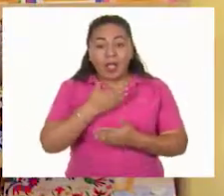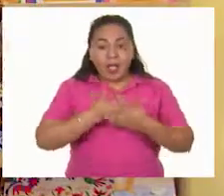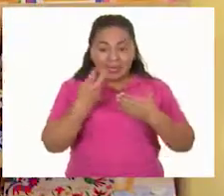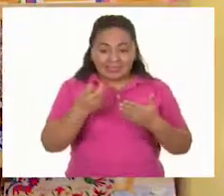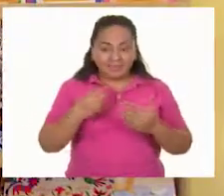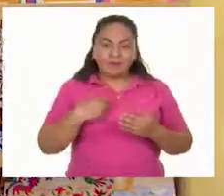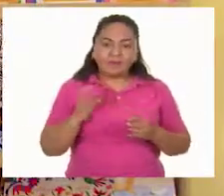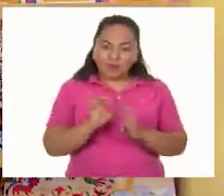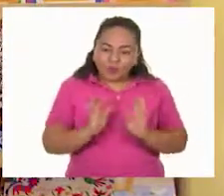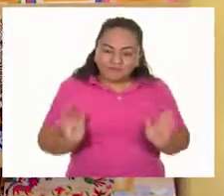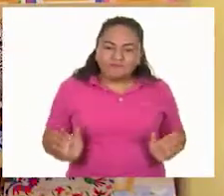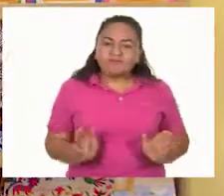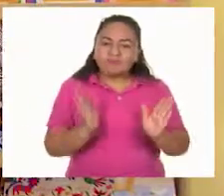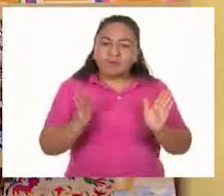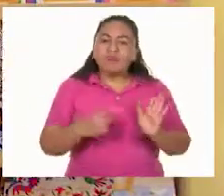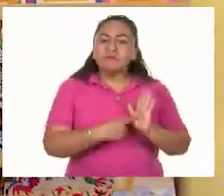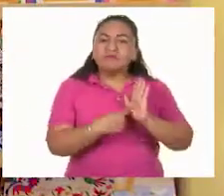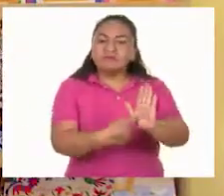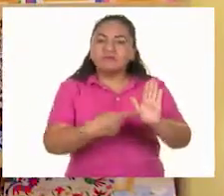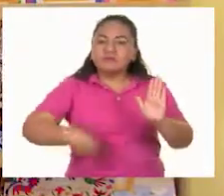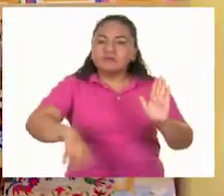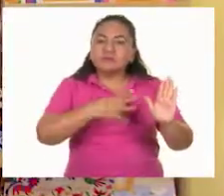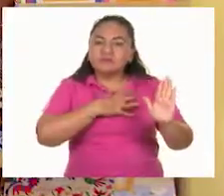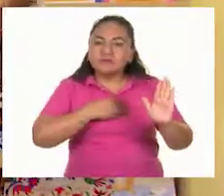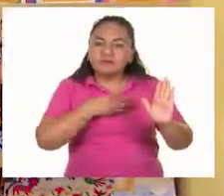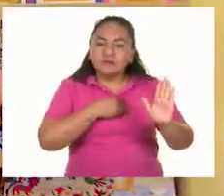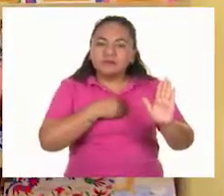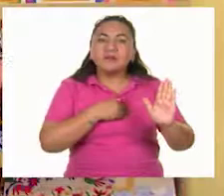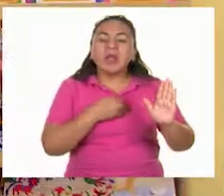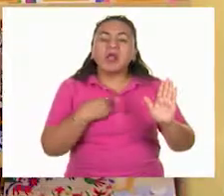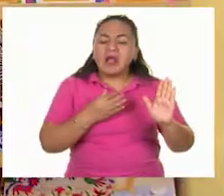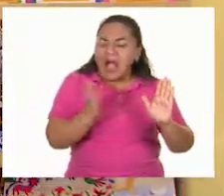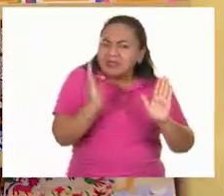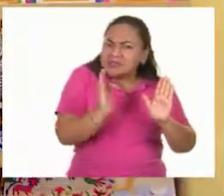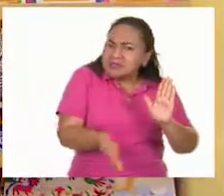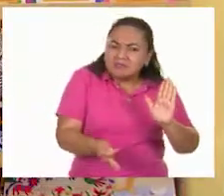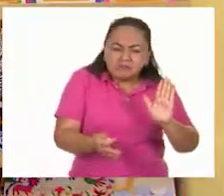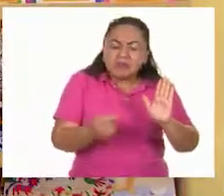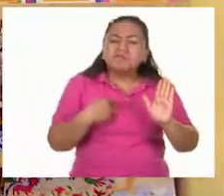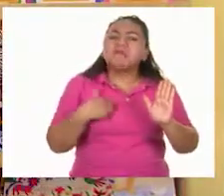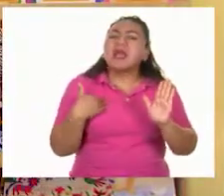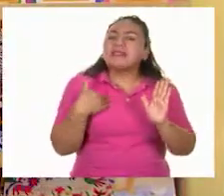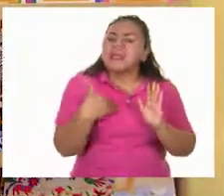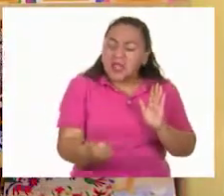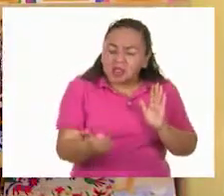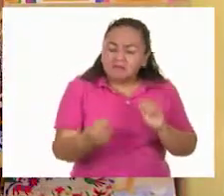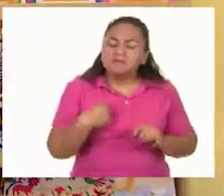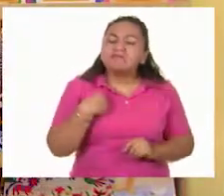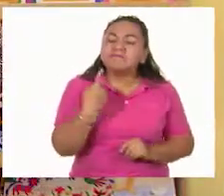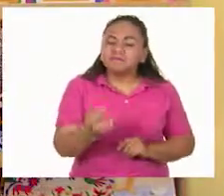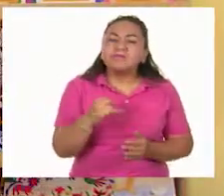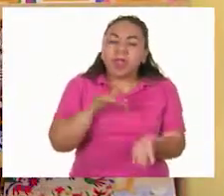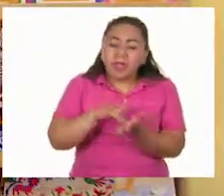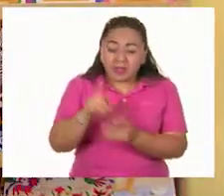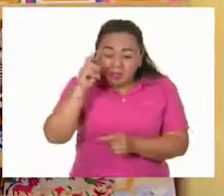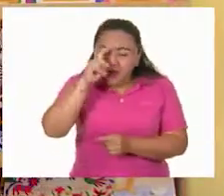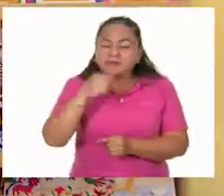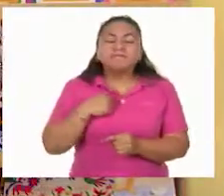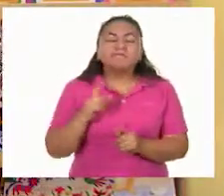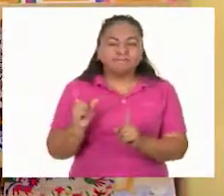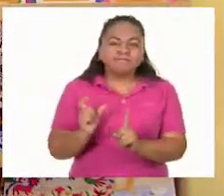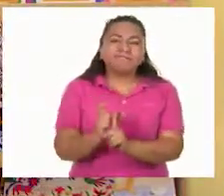respuestas, les mostrarás a tu hija o hijo que lo aceptas, lo comprendes y lo apoyas en situaciones